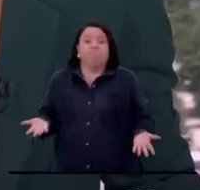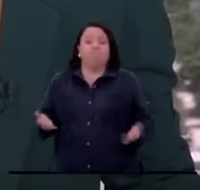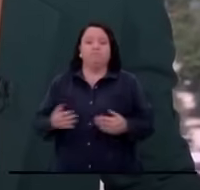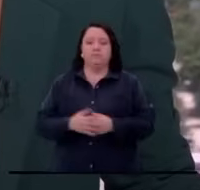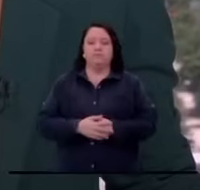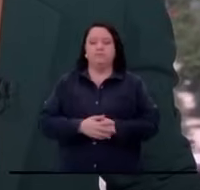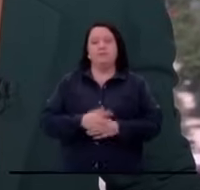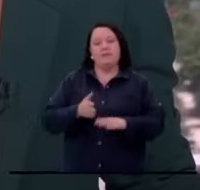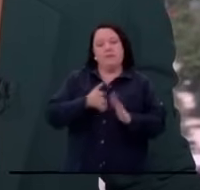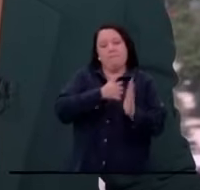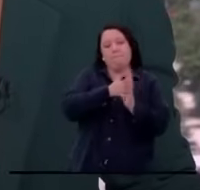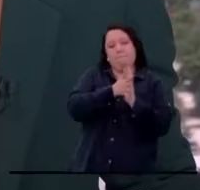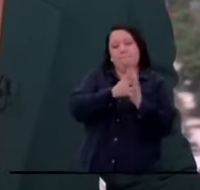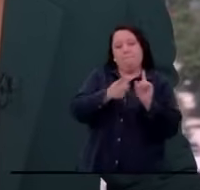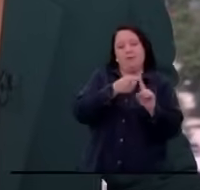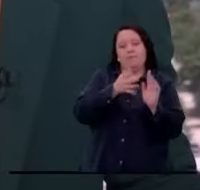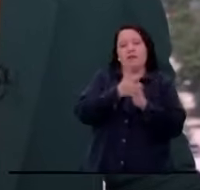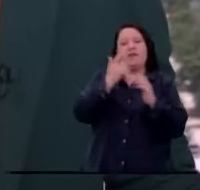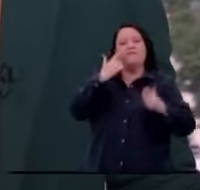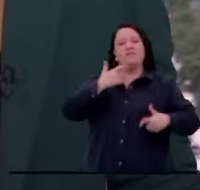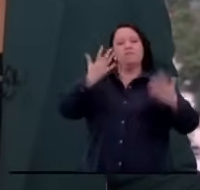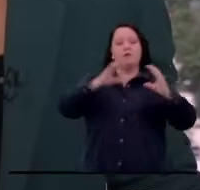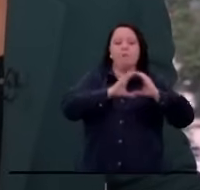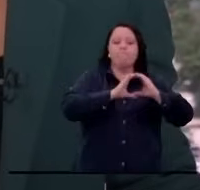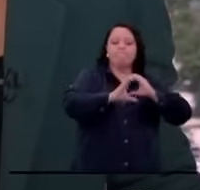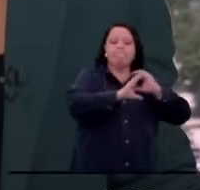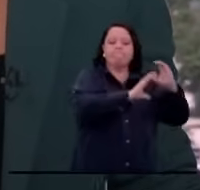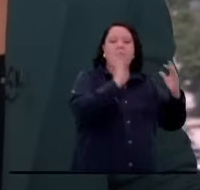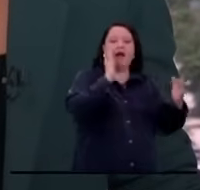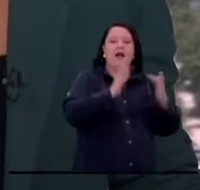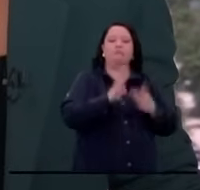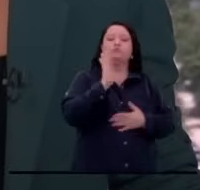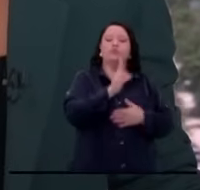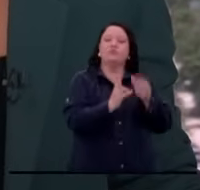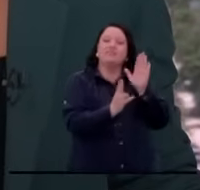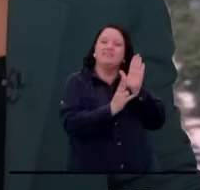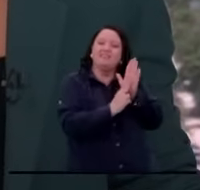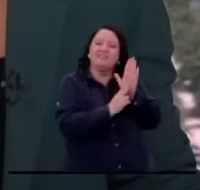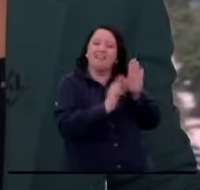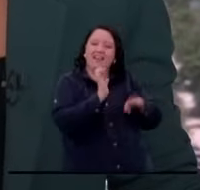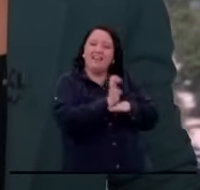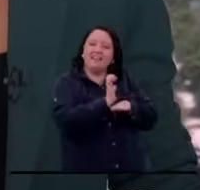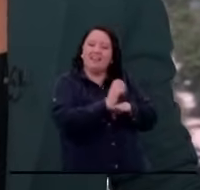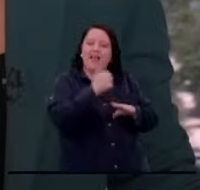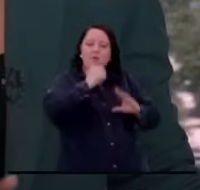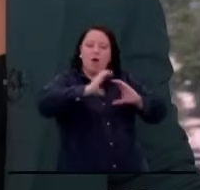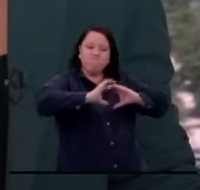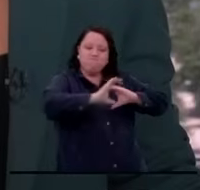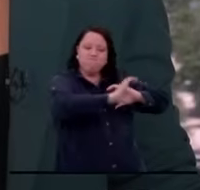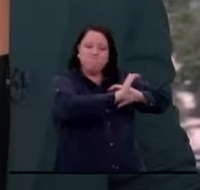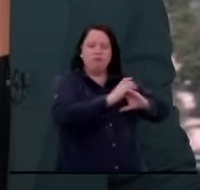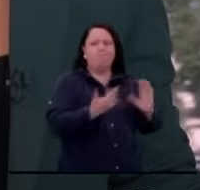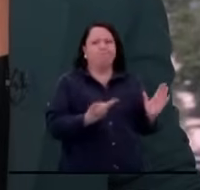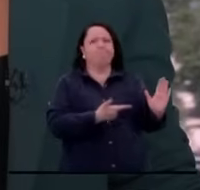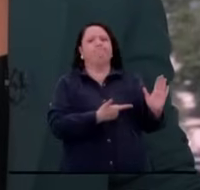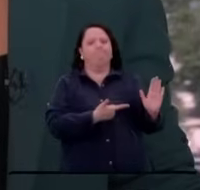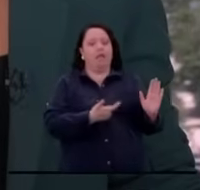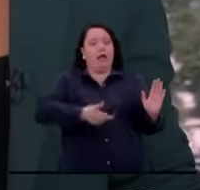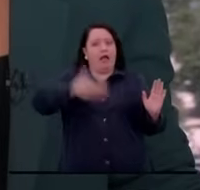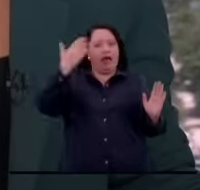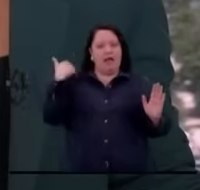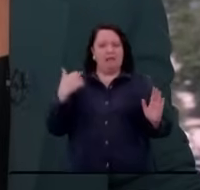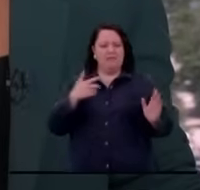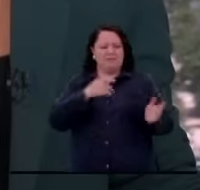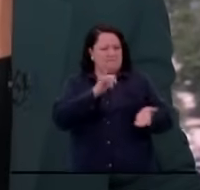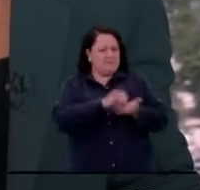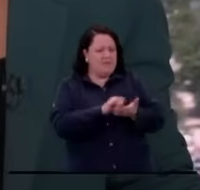Pero antes vamos a hablar de los famosos carrotanques del escándalo de corrupción en la Unidad Nacional para la Gestión del Riesgo. Después de todo lo que se ha conocido de la forma